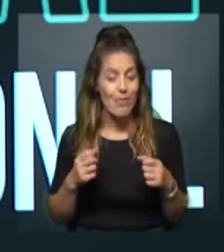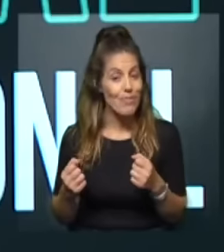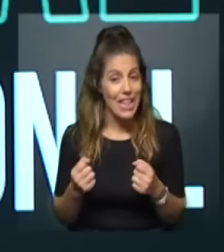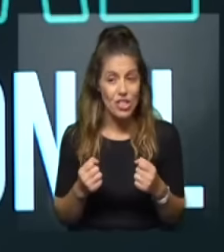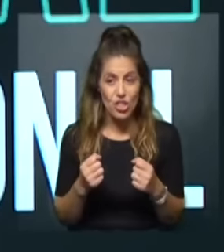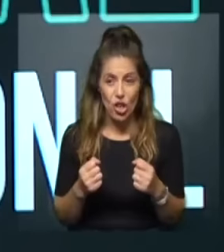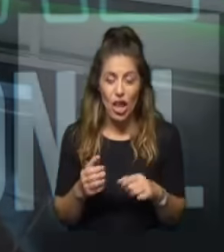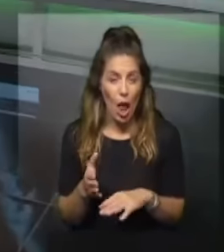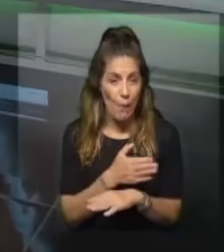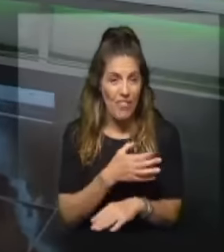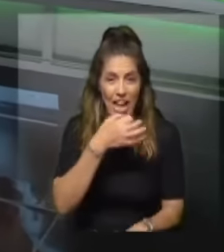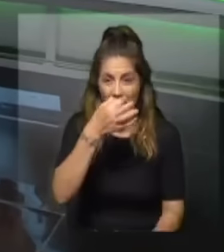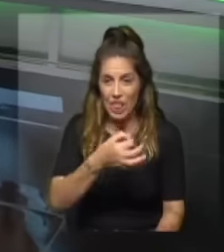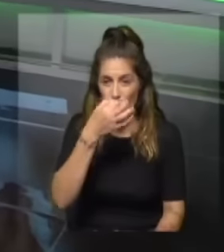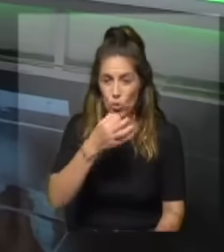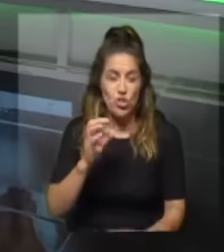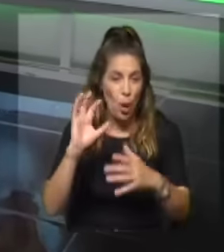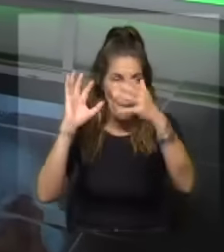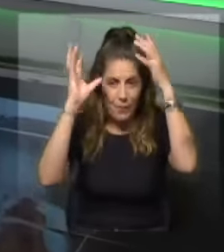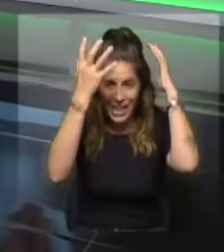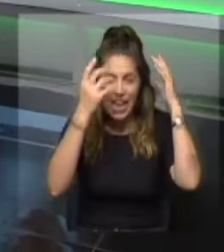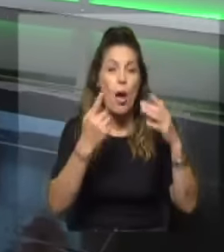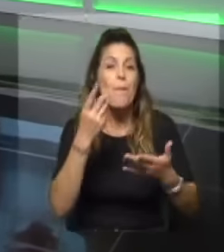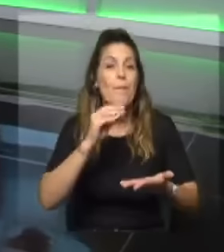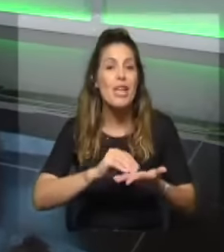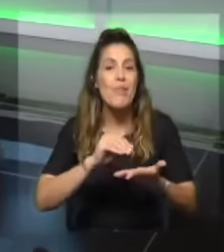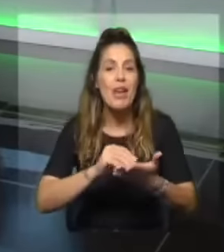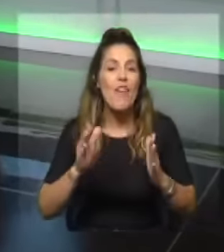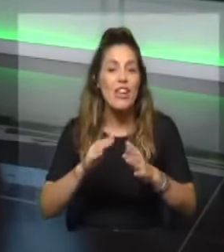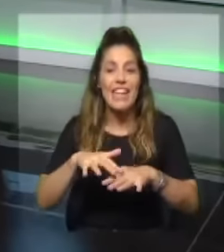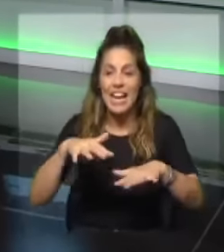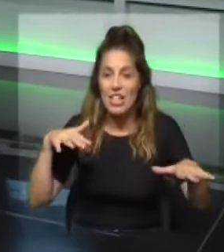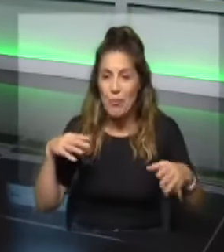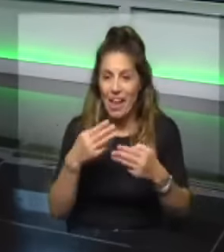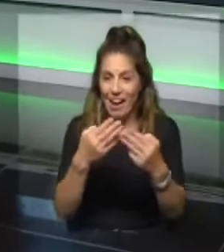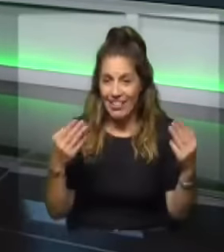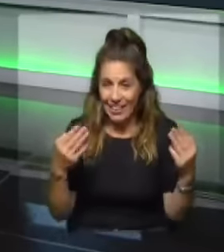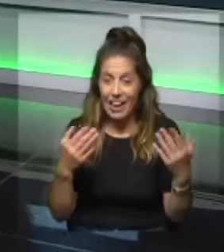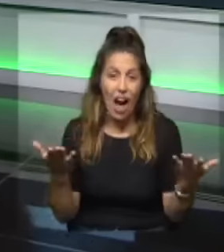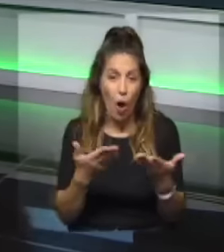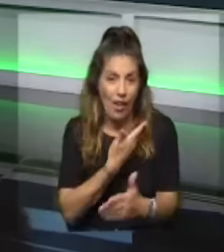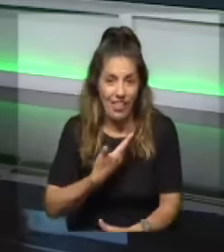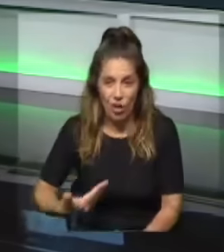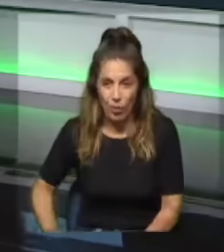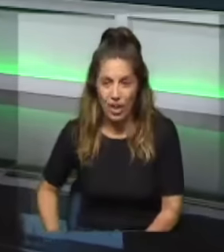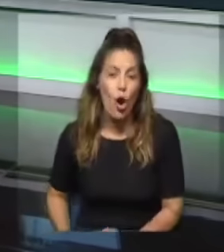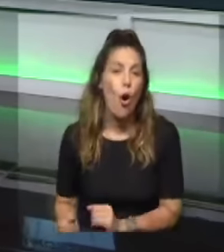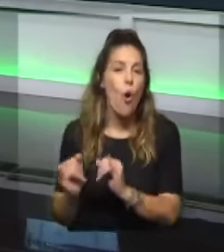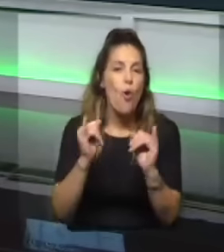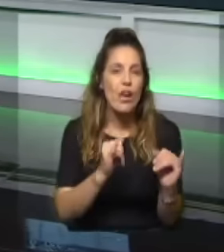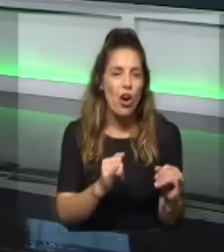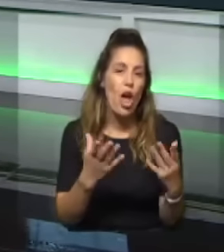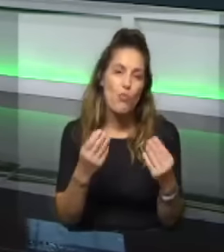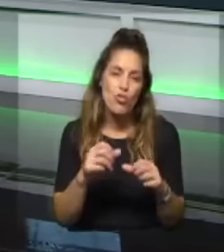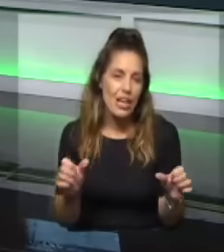también la previa al discurso de Javier Miley por primera vez frente a la asamblea general ya en uso del gobierno en una jornada que ha estado marcada por